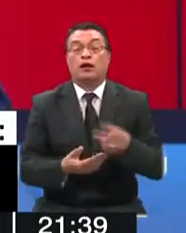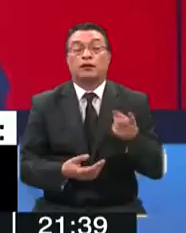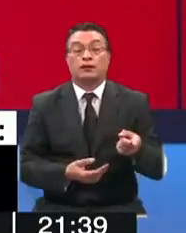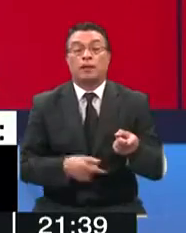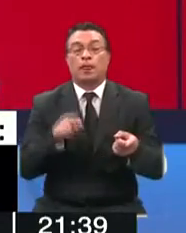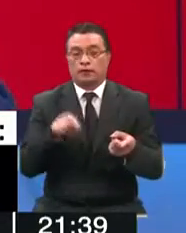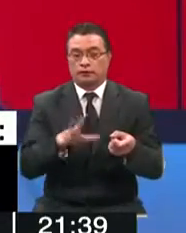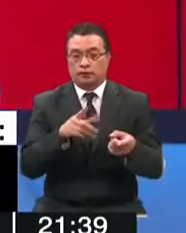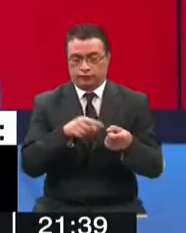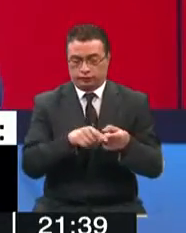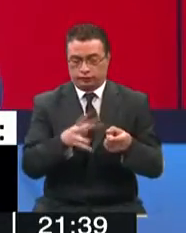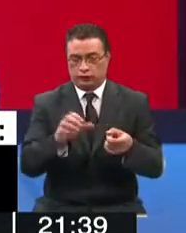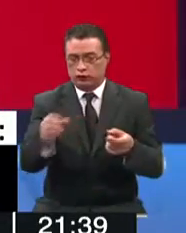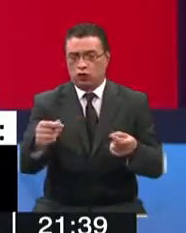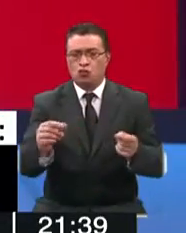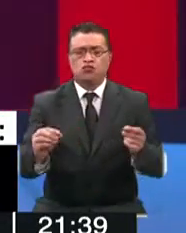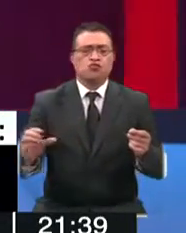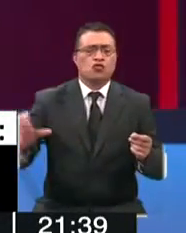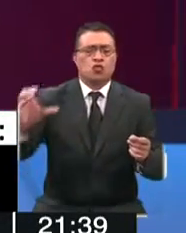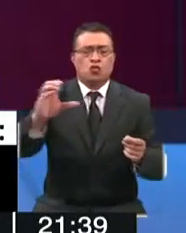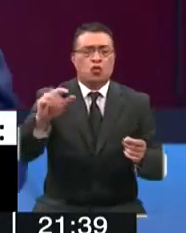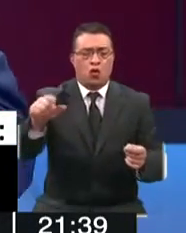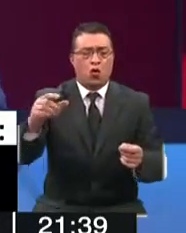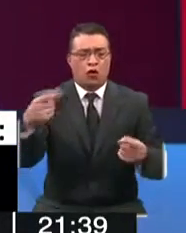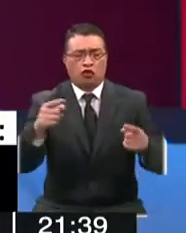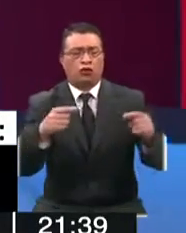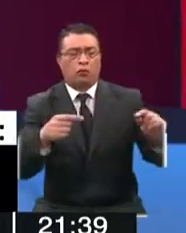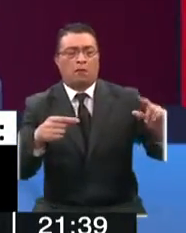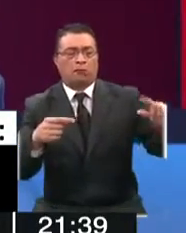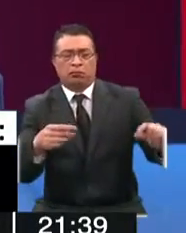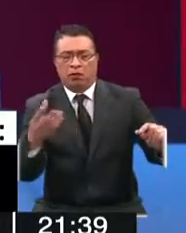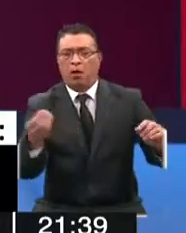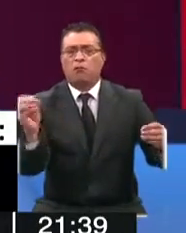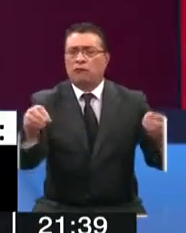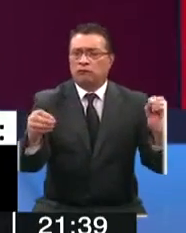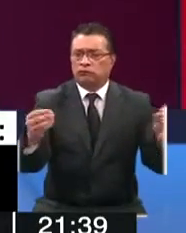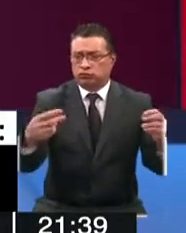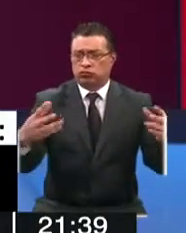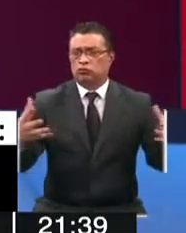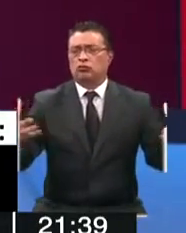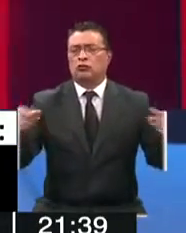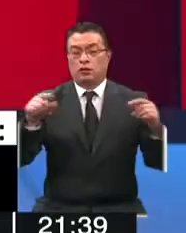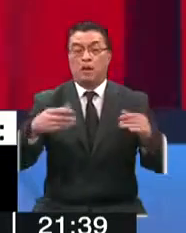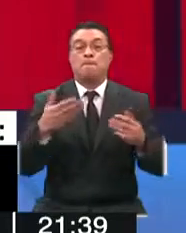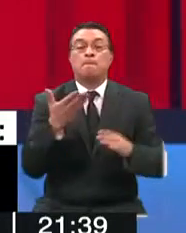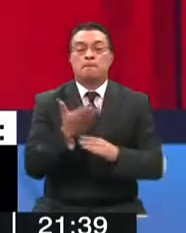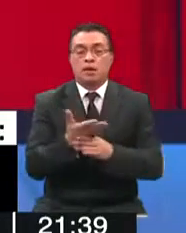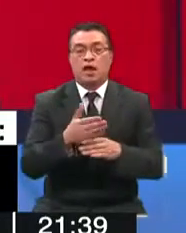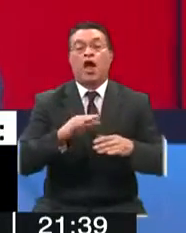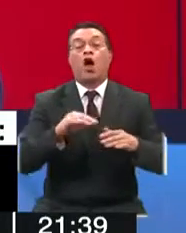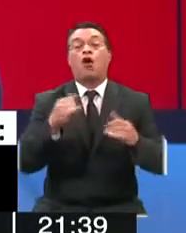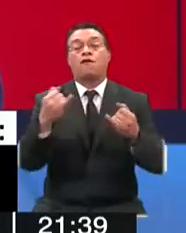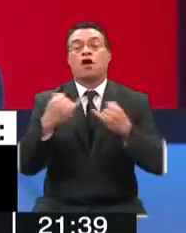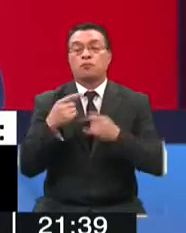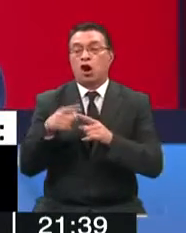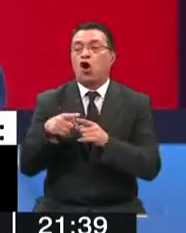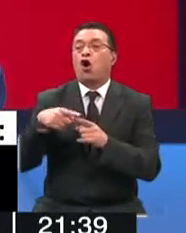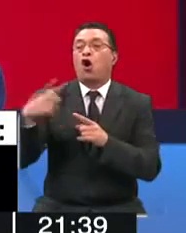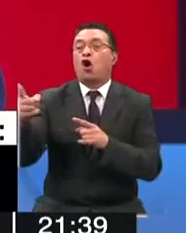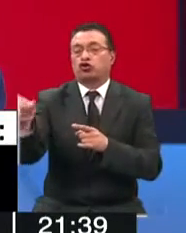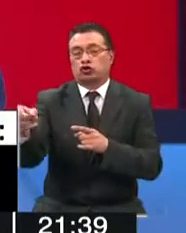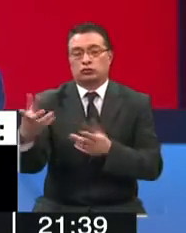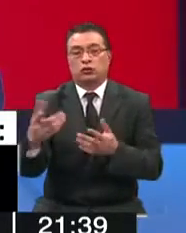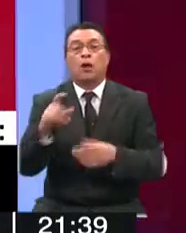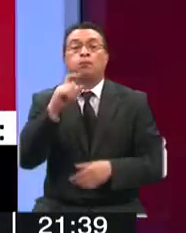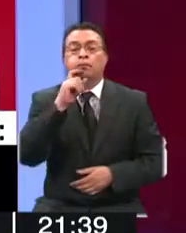están sobreestimando algunos activos, están subestimando otros, no están proveyendo bien. La verdad es que pídale un informe a su auditor externo para ver esta situación. ¿Quién